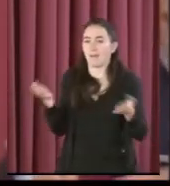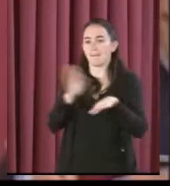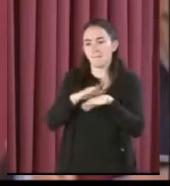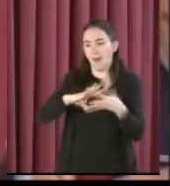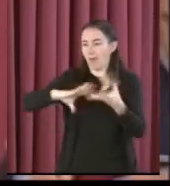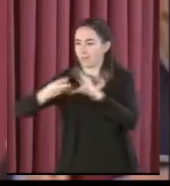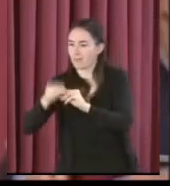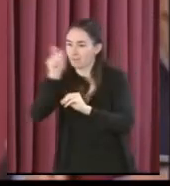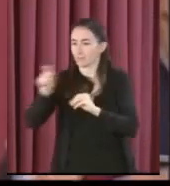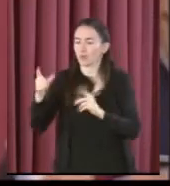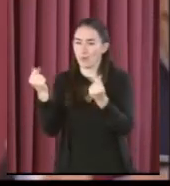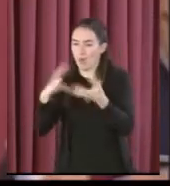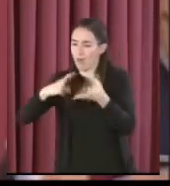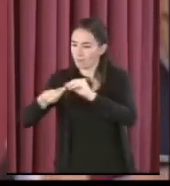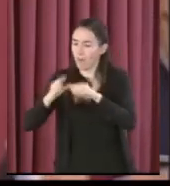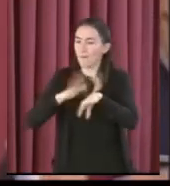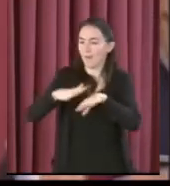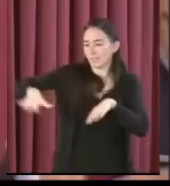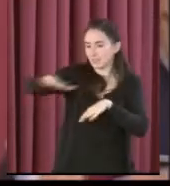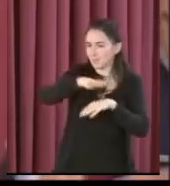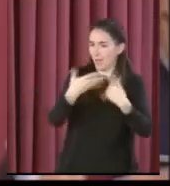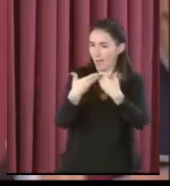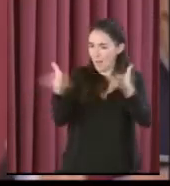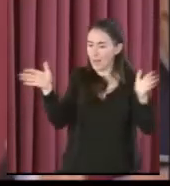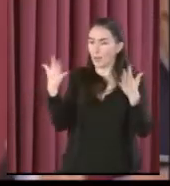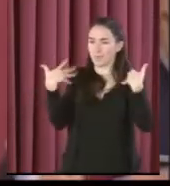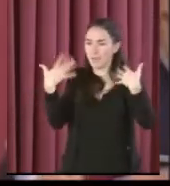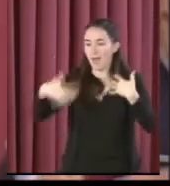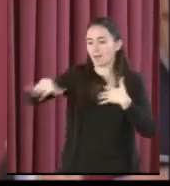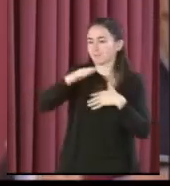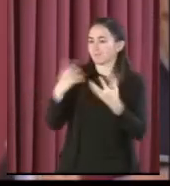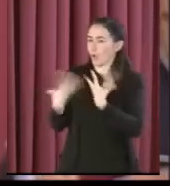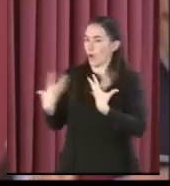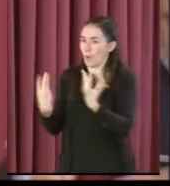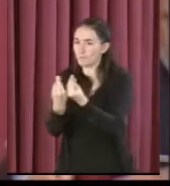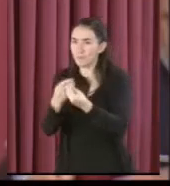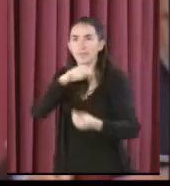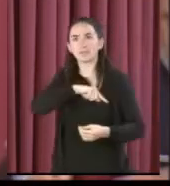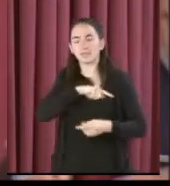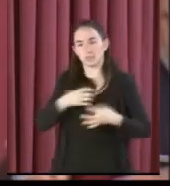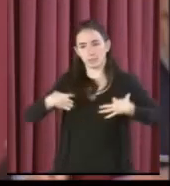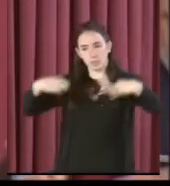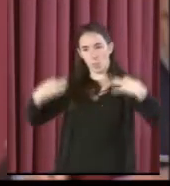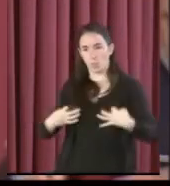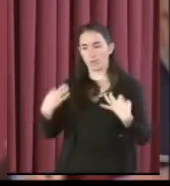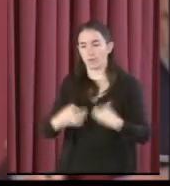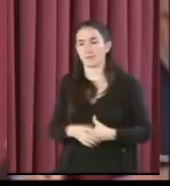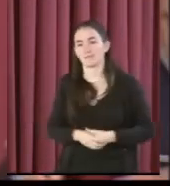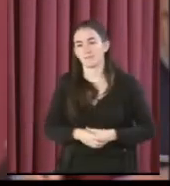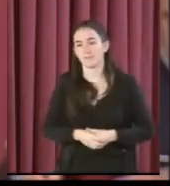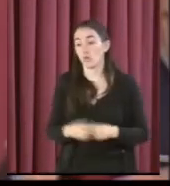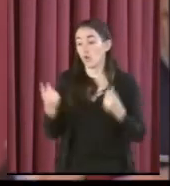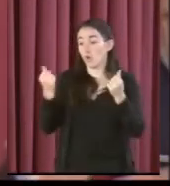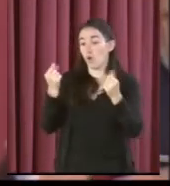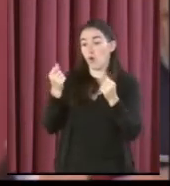con espacios abiertos a la convivencia, donde las personas se sienten seguras. El reto de un